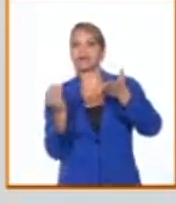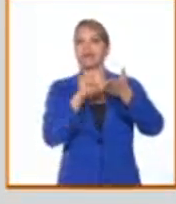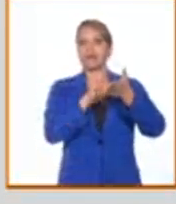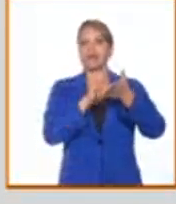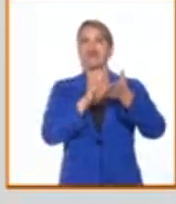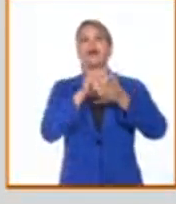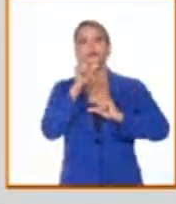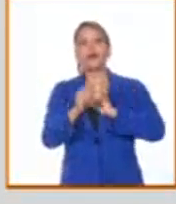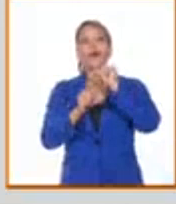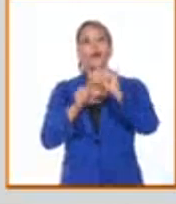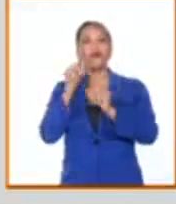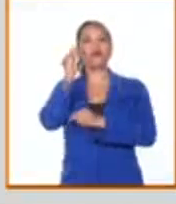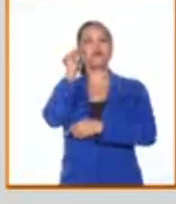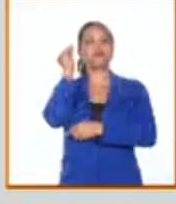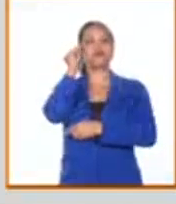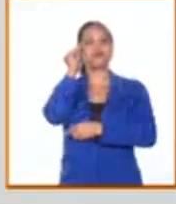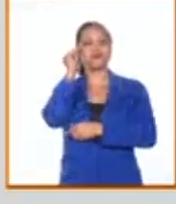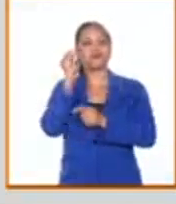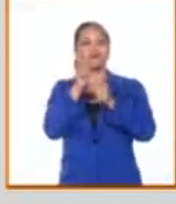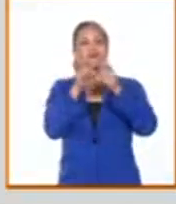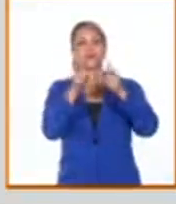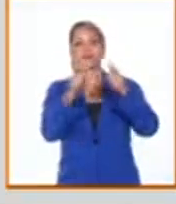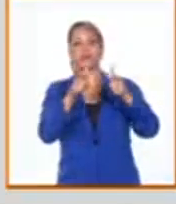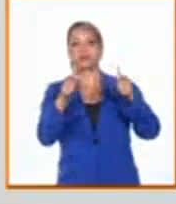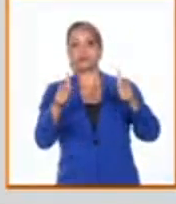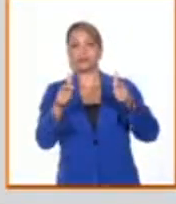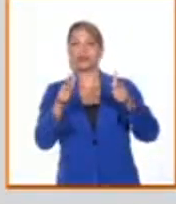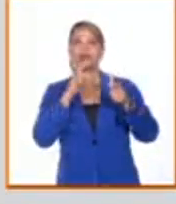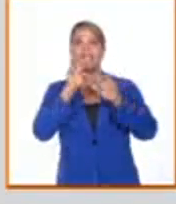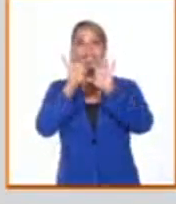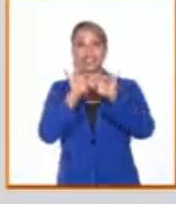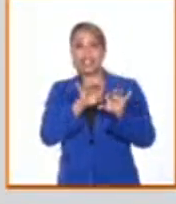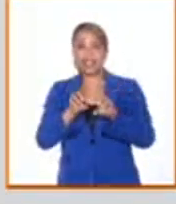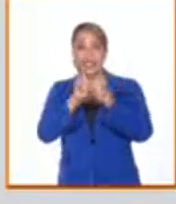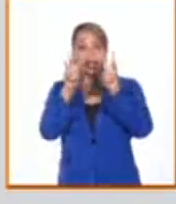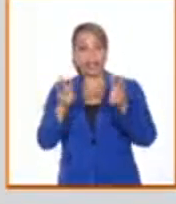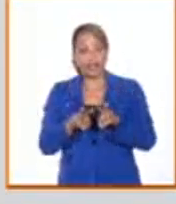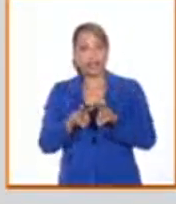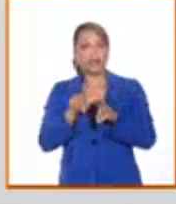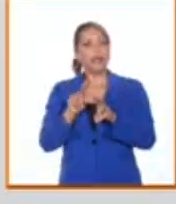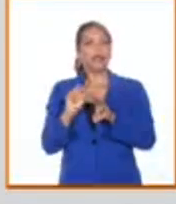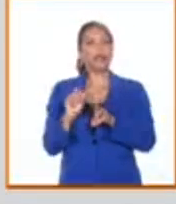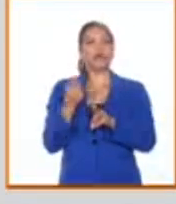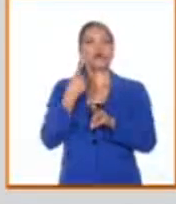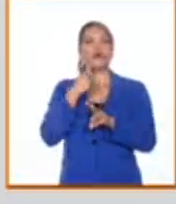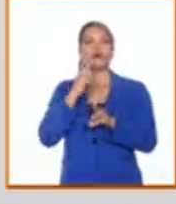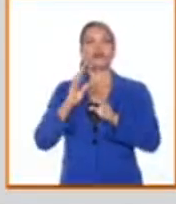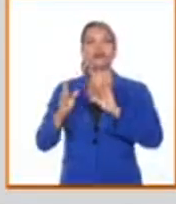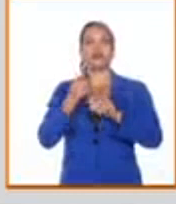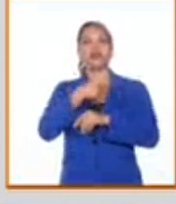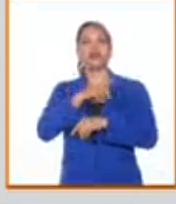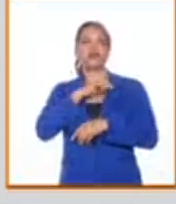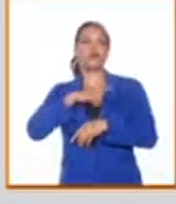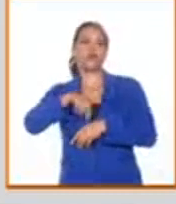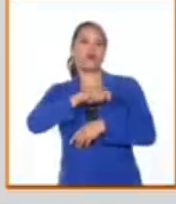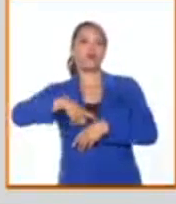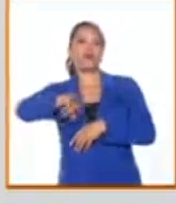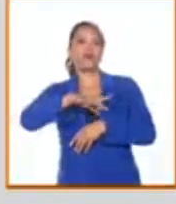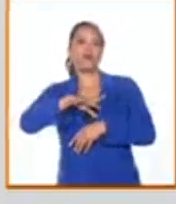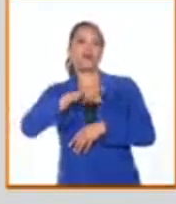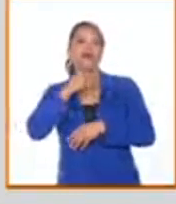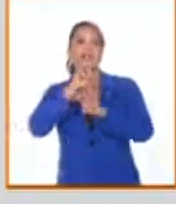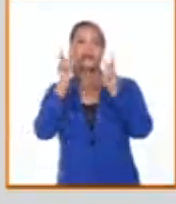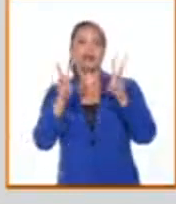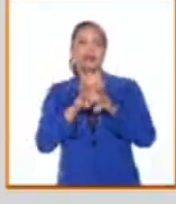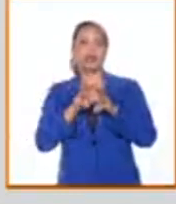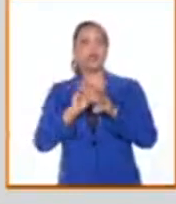está concentrando esa regulación en el espacio público digital, pero no es necesariamente solo el espacio público digital. El espacio público